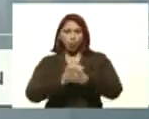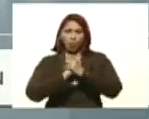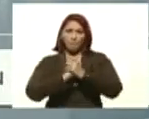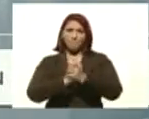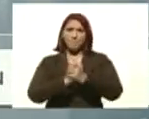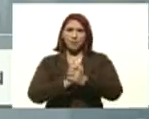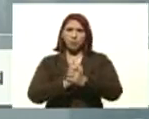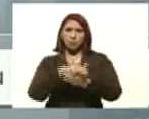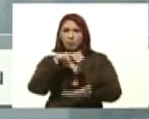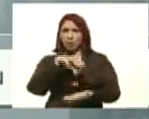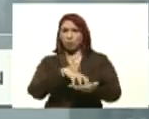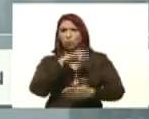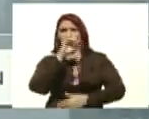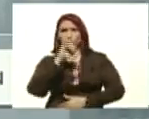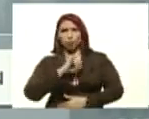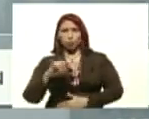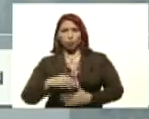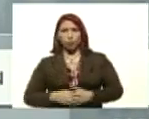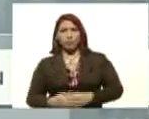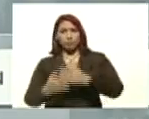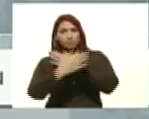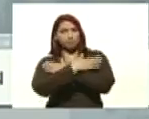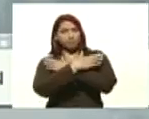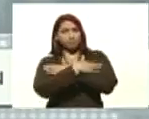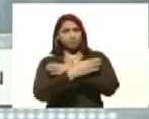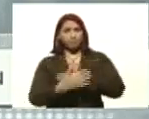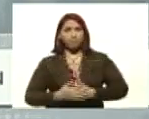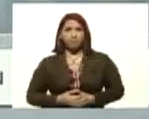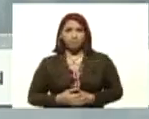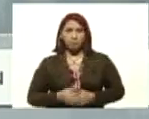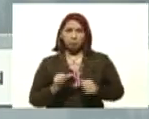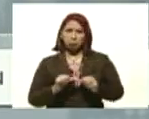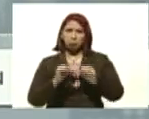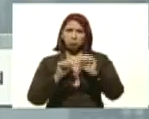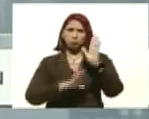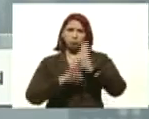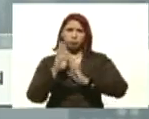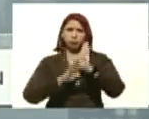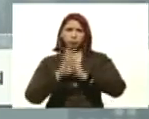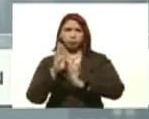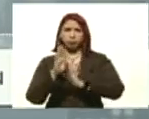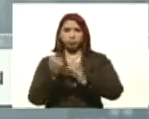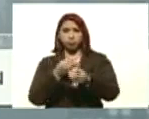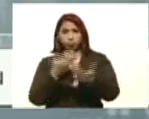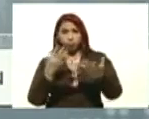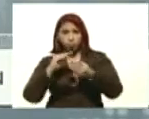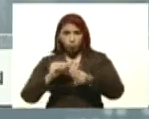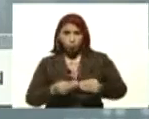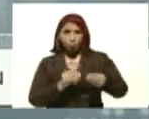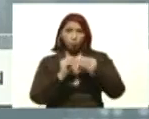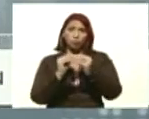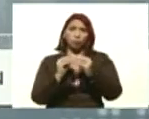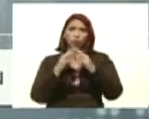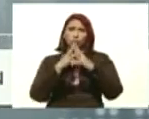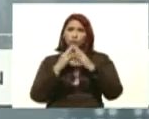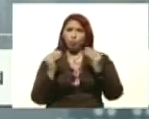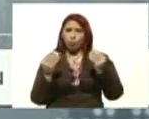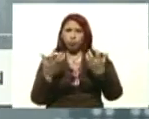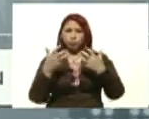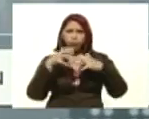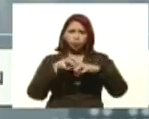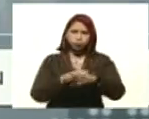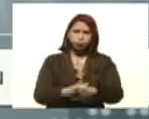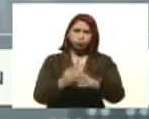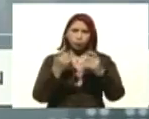compañeros del Zulia, los felicito. Sigan adelante, sigan ustedes recuperando todo el entramado